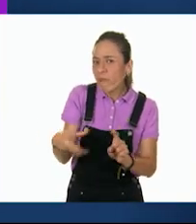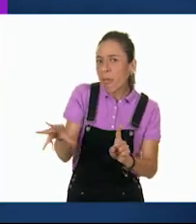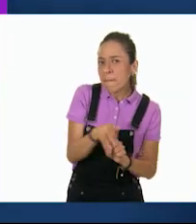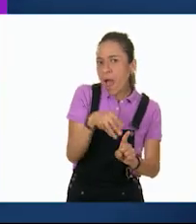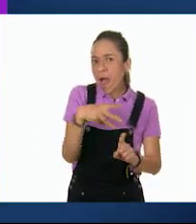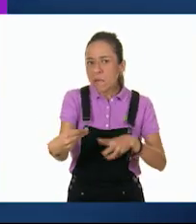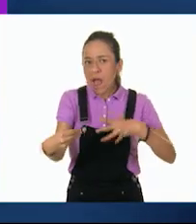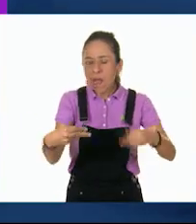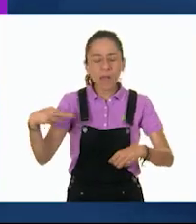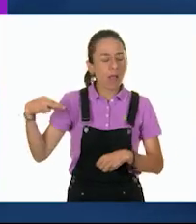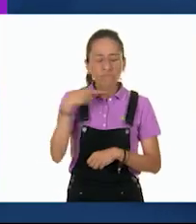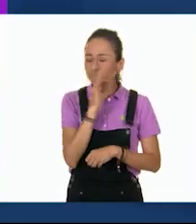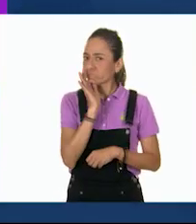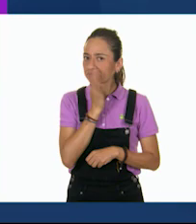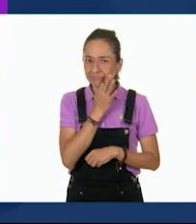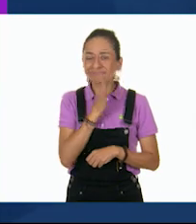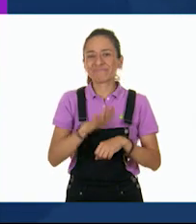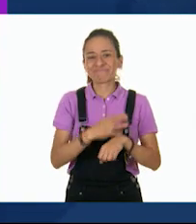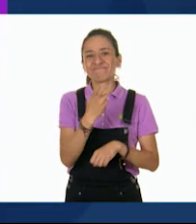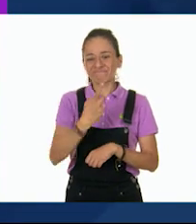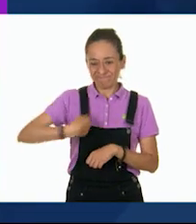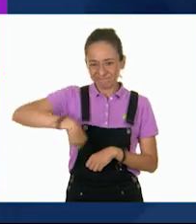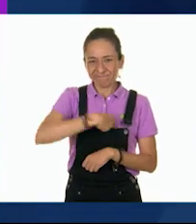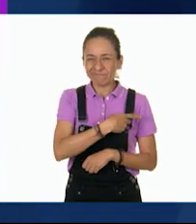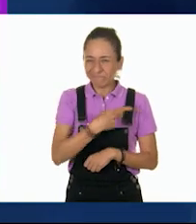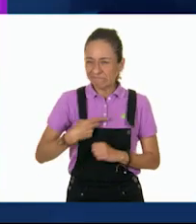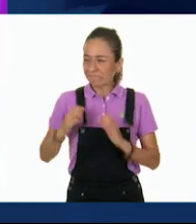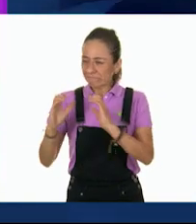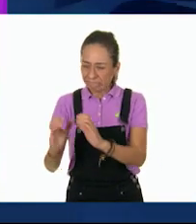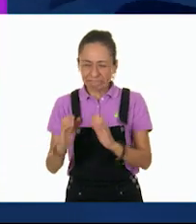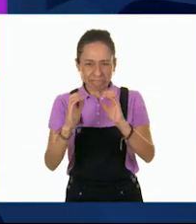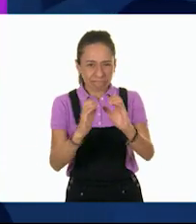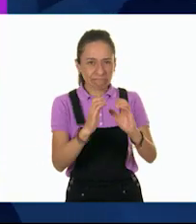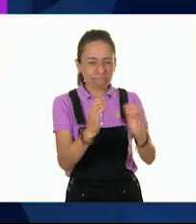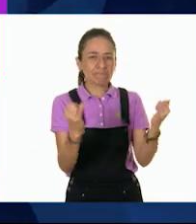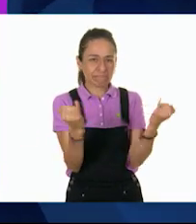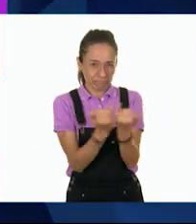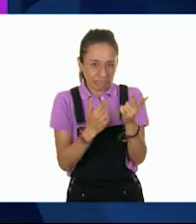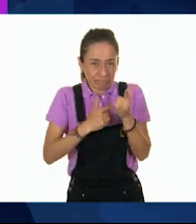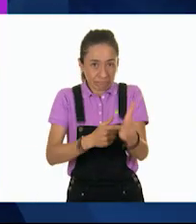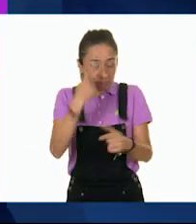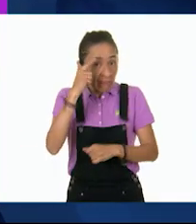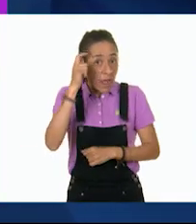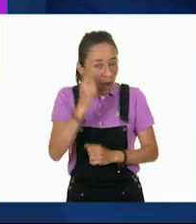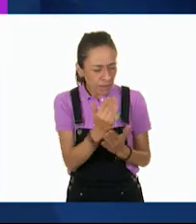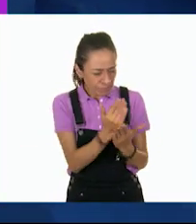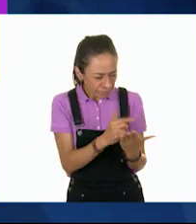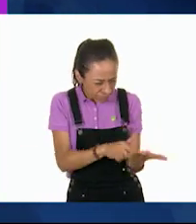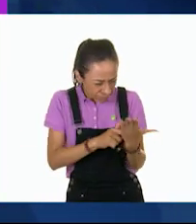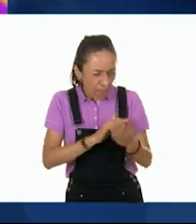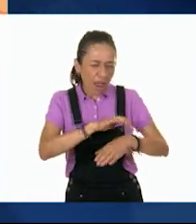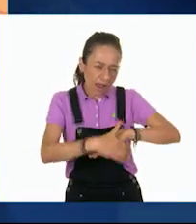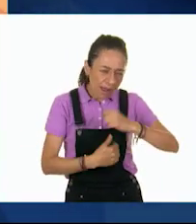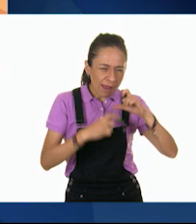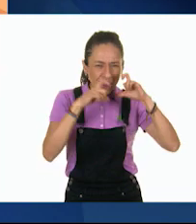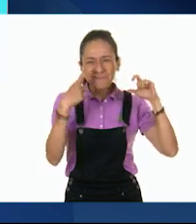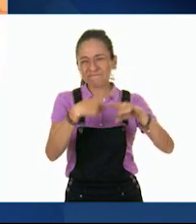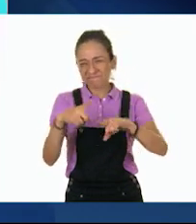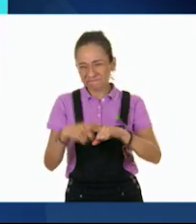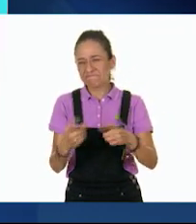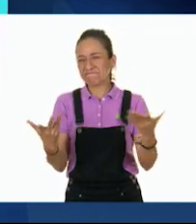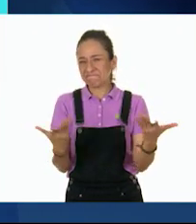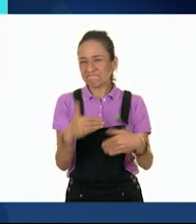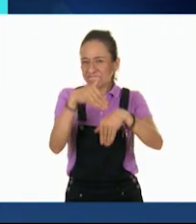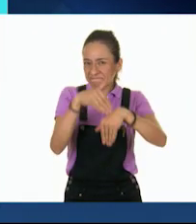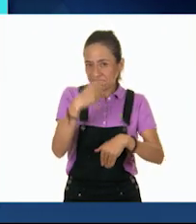personas. Por eso hay que continuar cuidándonos siguiendo las buenas prácticas que ya todos conocemos para evitar contagiarnos.